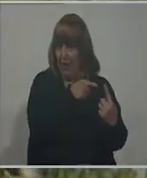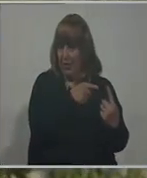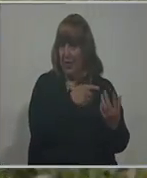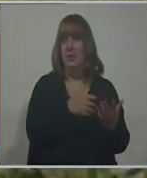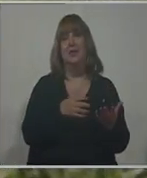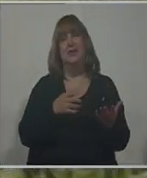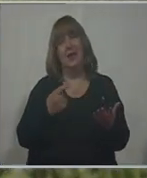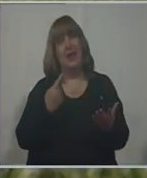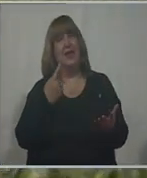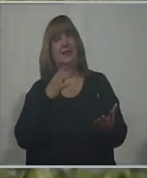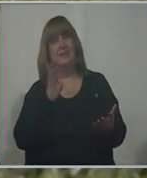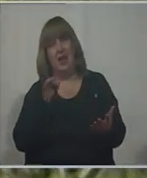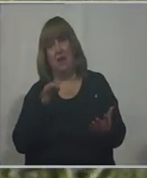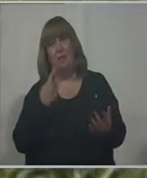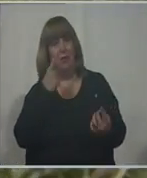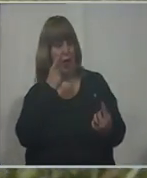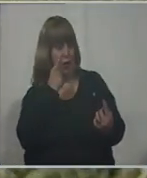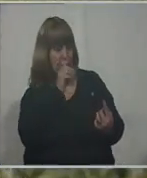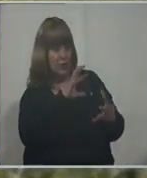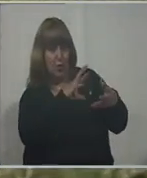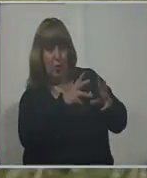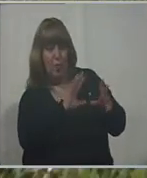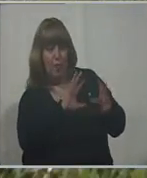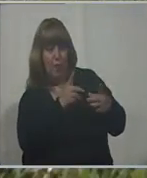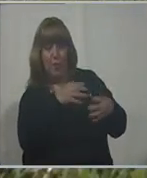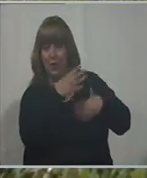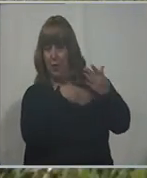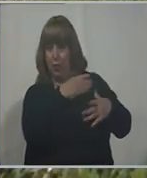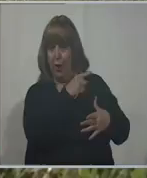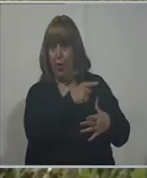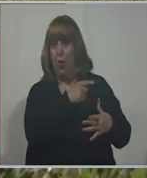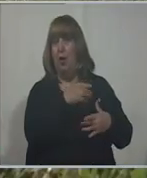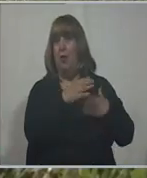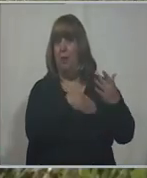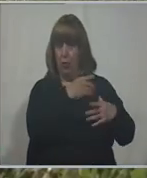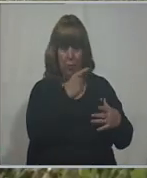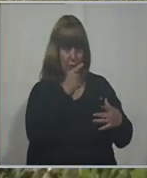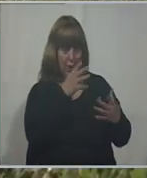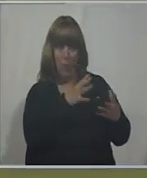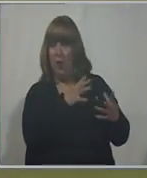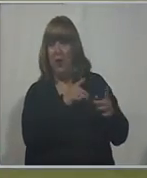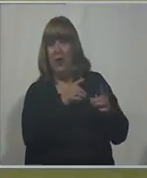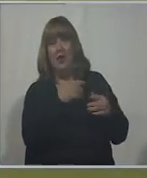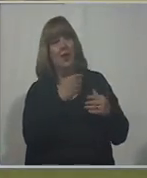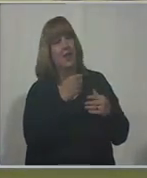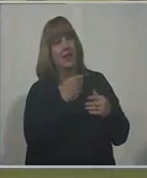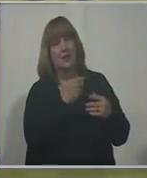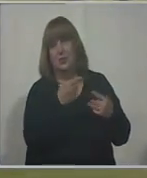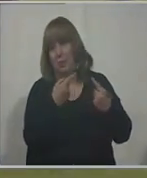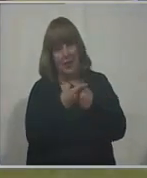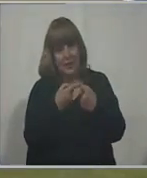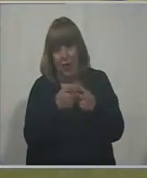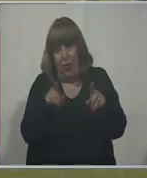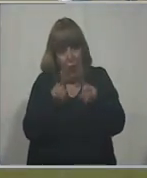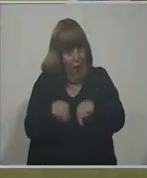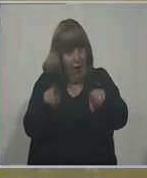sirve para conocer por ahí un poco el sistema de juego que tienen ellos, pero son partidos, hay que jugarlos, no va a ser el mismo que el de la otra vez, así